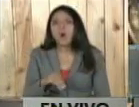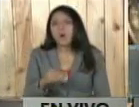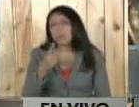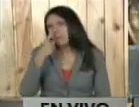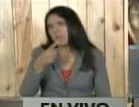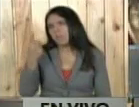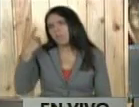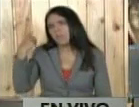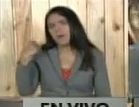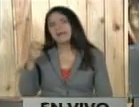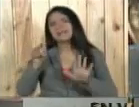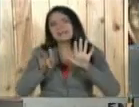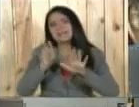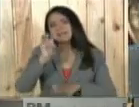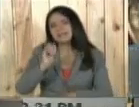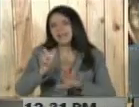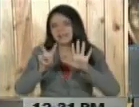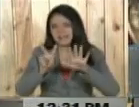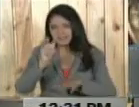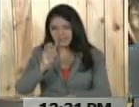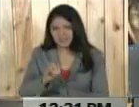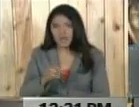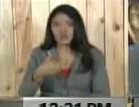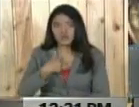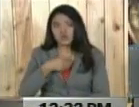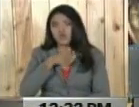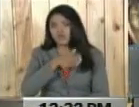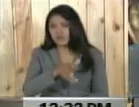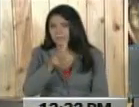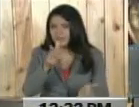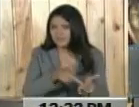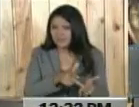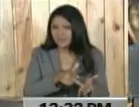década del 60, 70. Yo participé en un evento